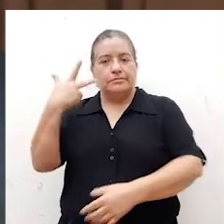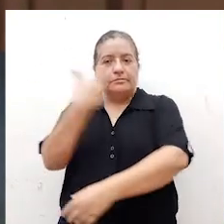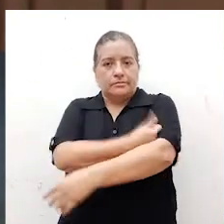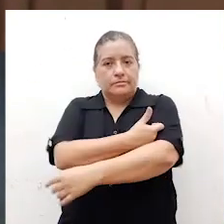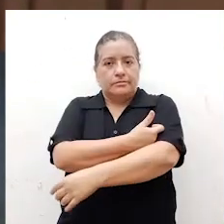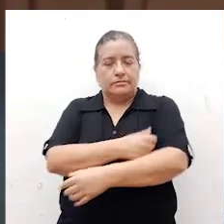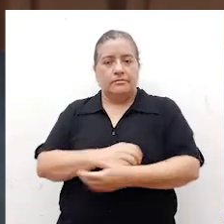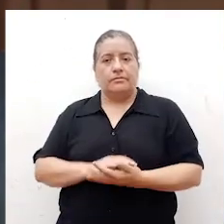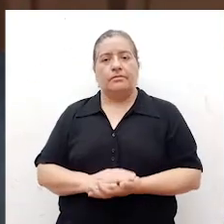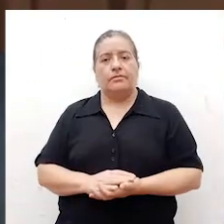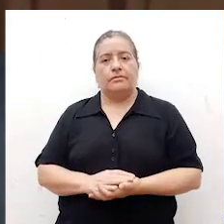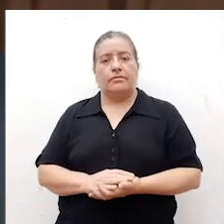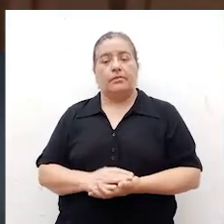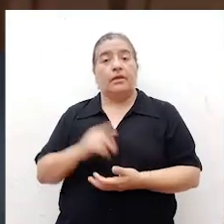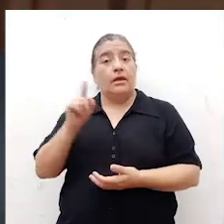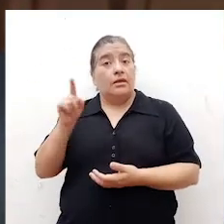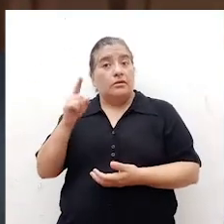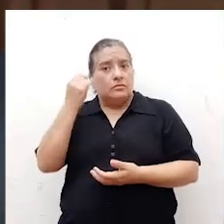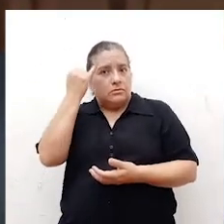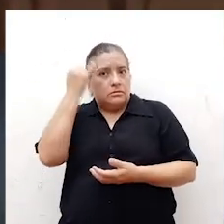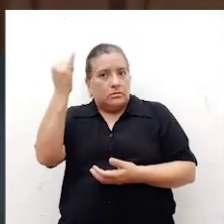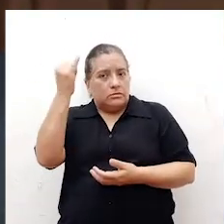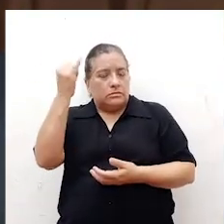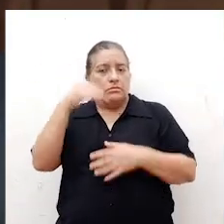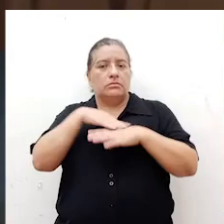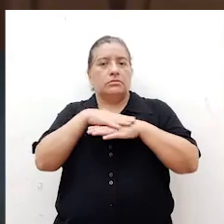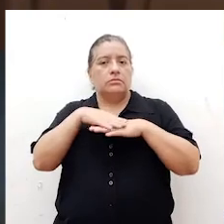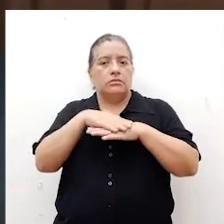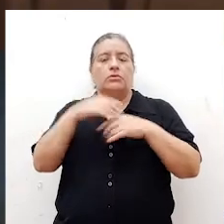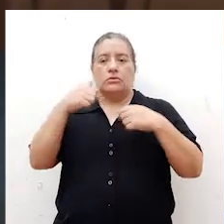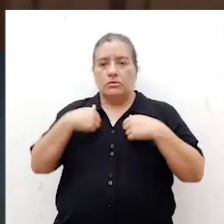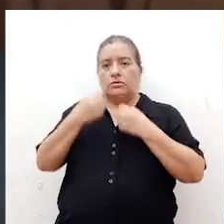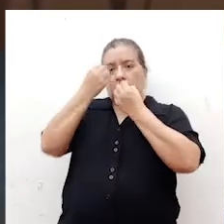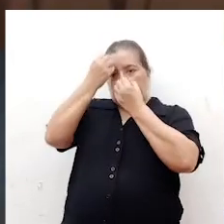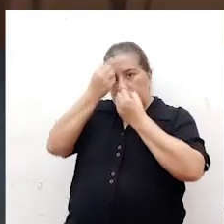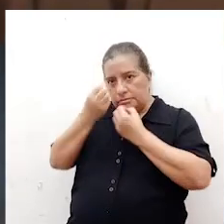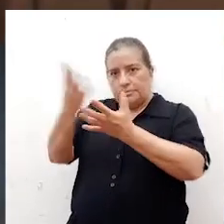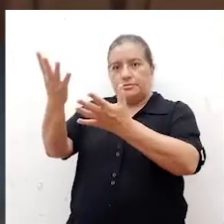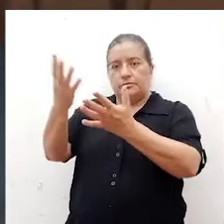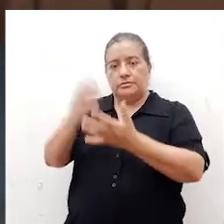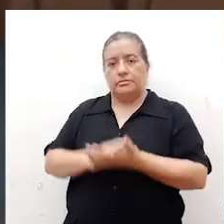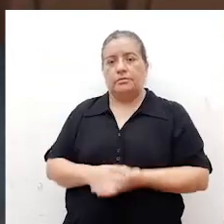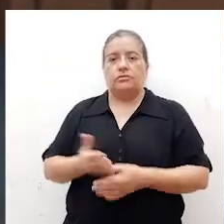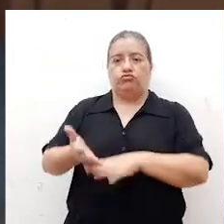Pueblo. Gracias por estar aquí otra vez. Espero que para ustedes